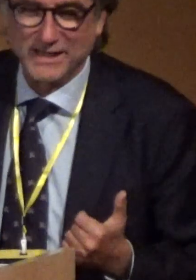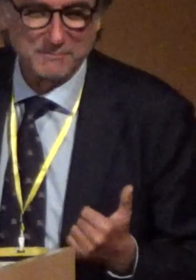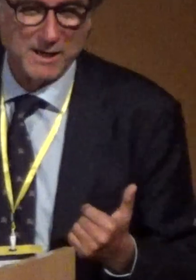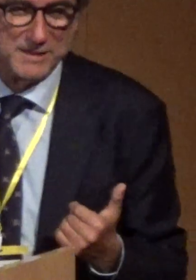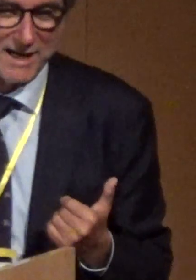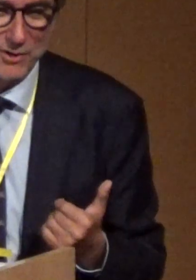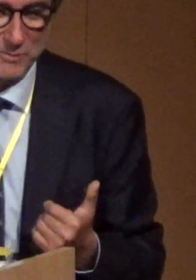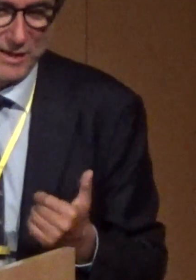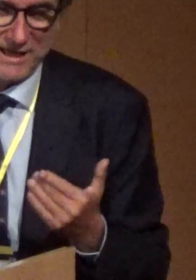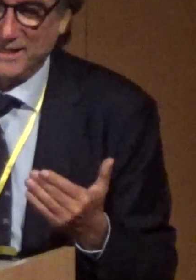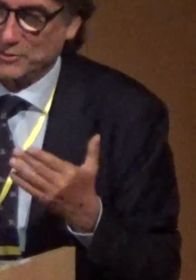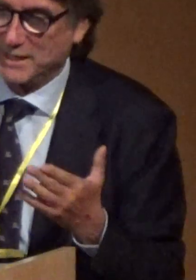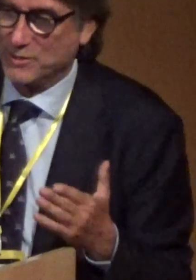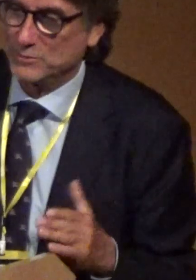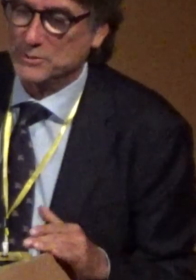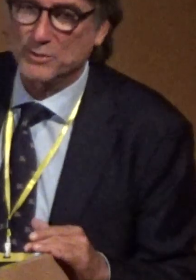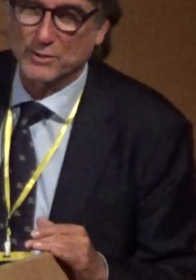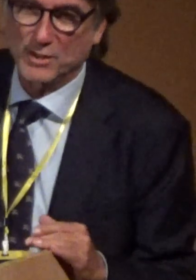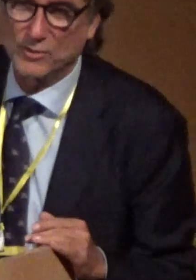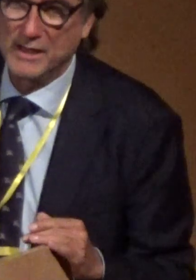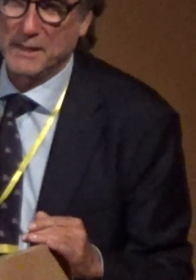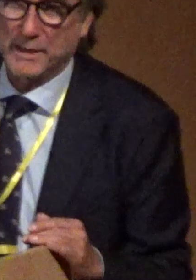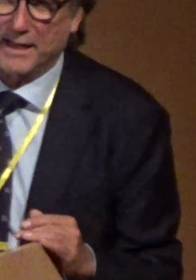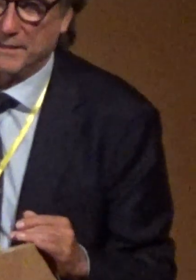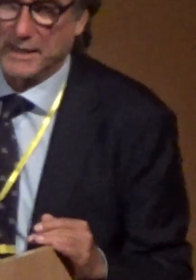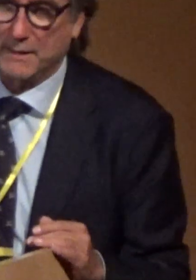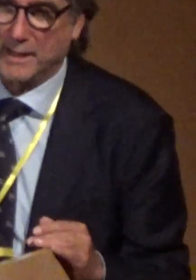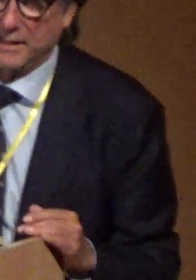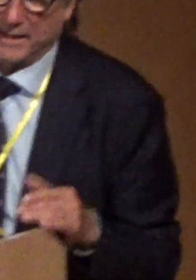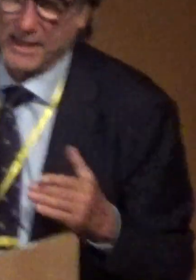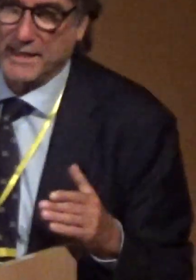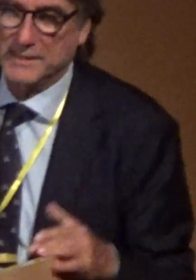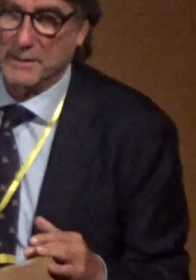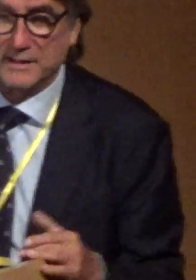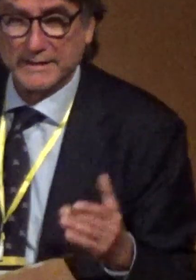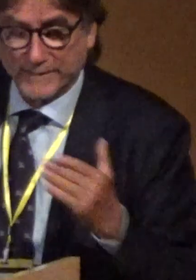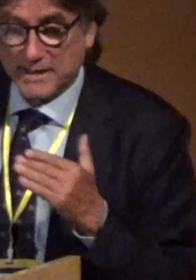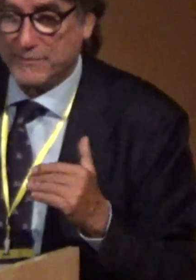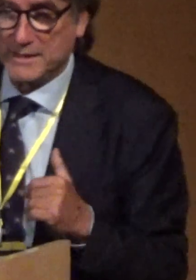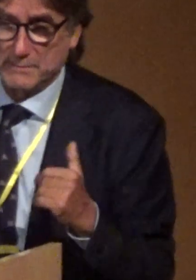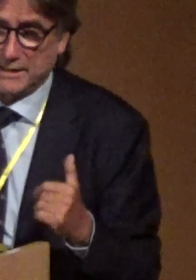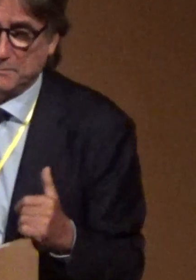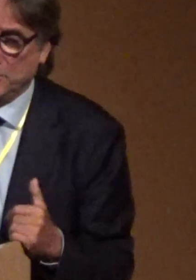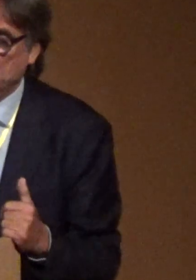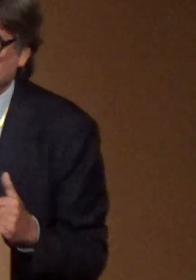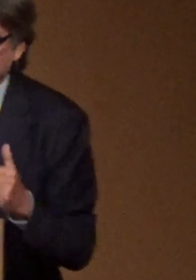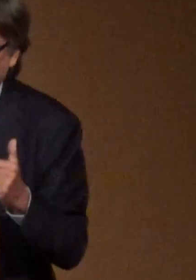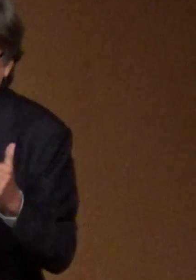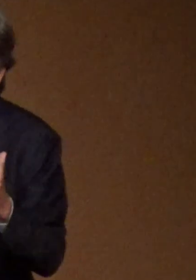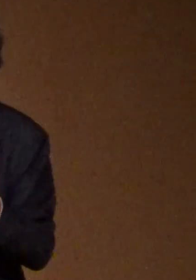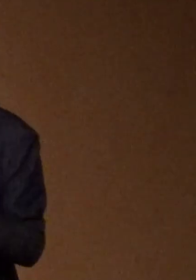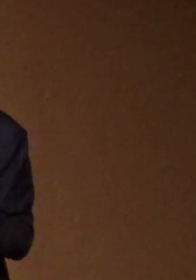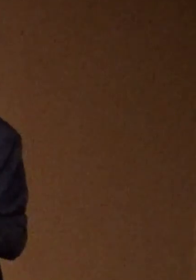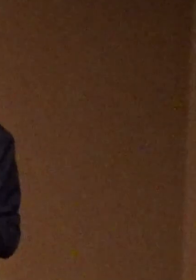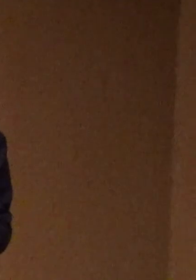para mi terreno, pero hay que contar con un estudio neurológico para aclarar el tema. Tenía al final, si me da tiempo, tenía